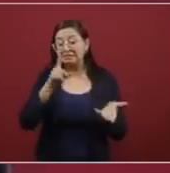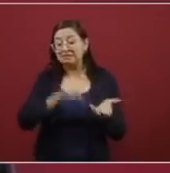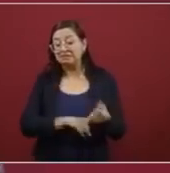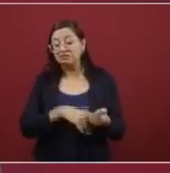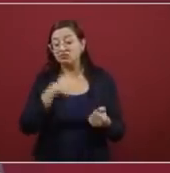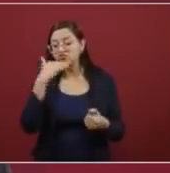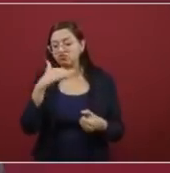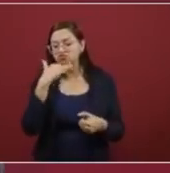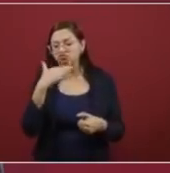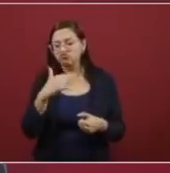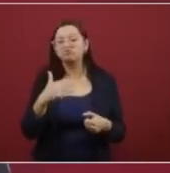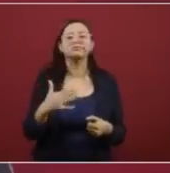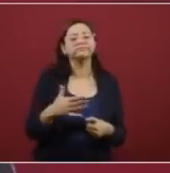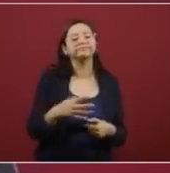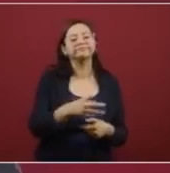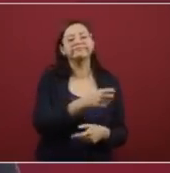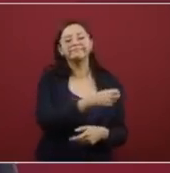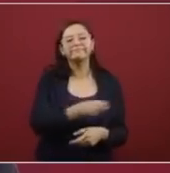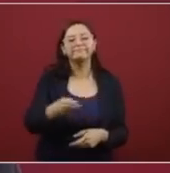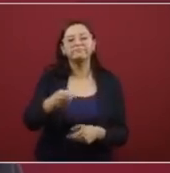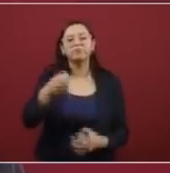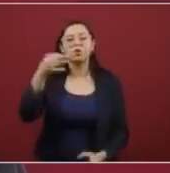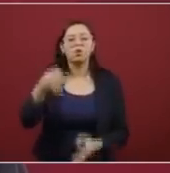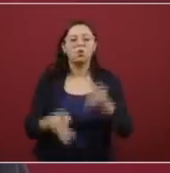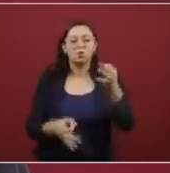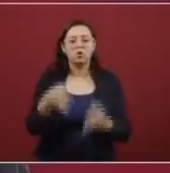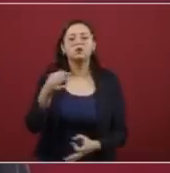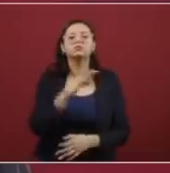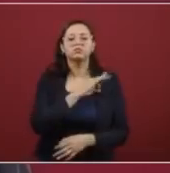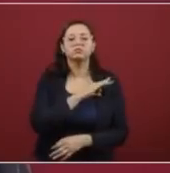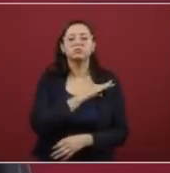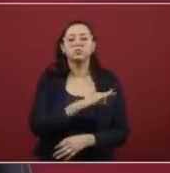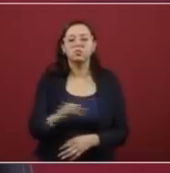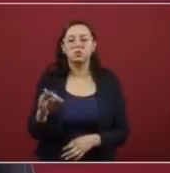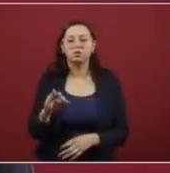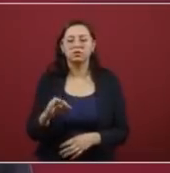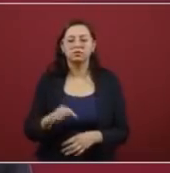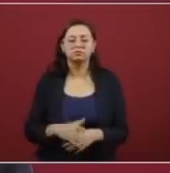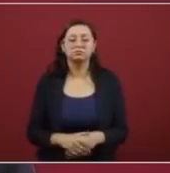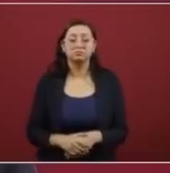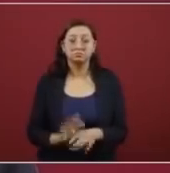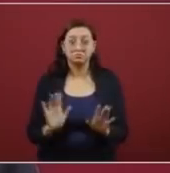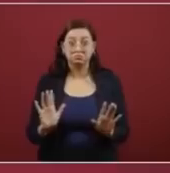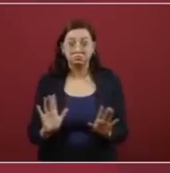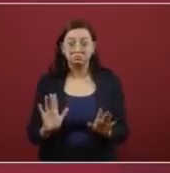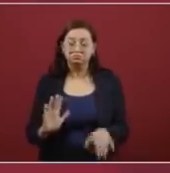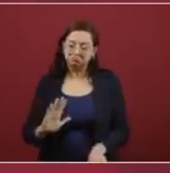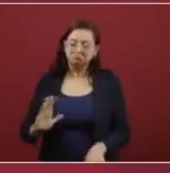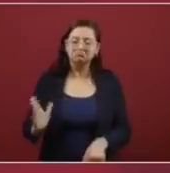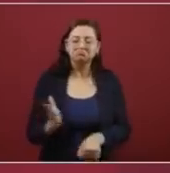Se acaba con la impunidad